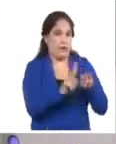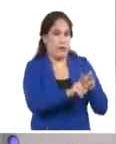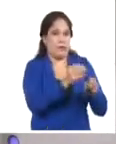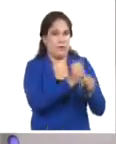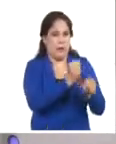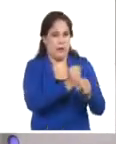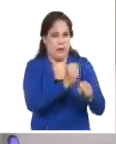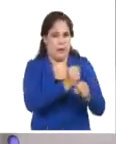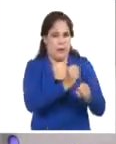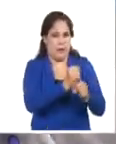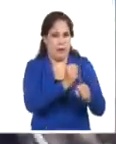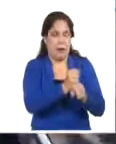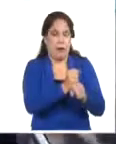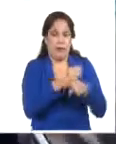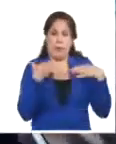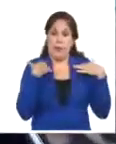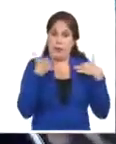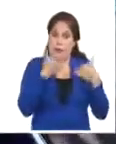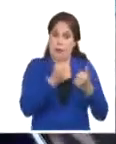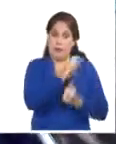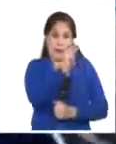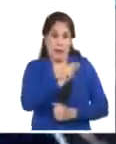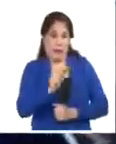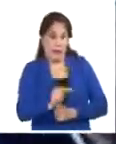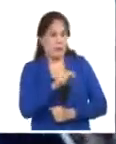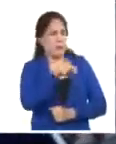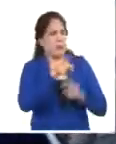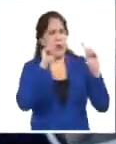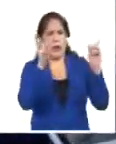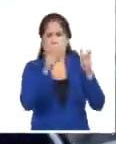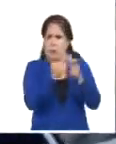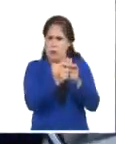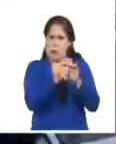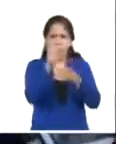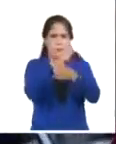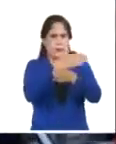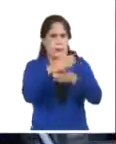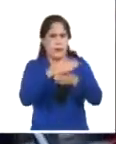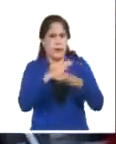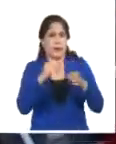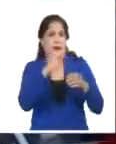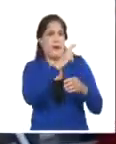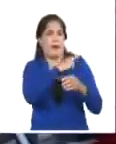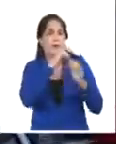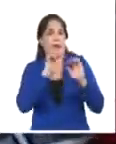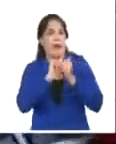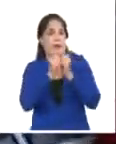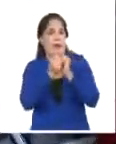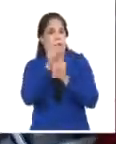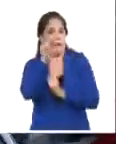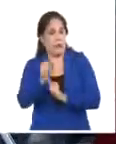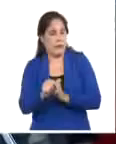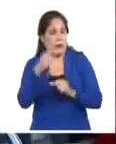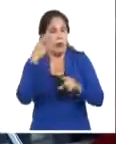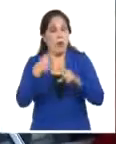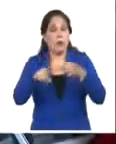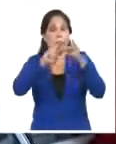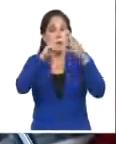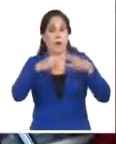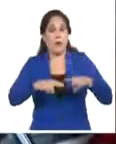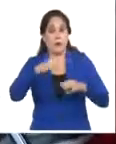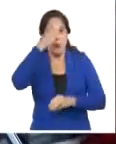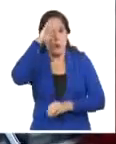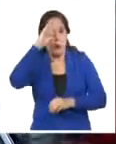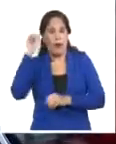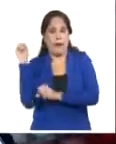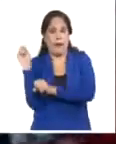trabajo. El directivo italiano cubrirá 3 jornadas de reuniones con autoridades del INDER, el Comité Olímpico Cubano y la Federación Cubana de